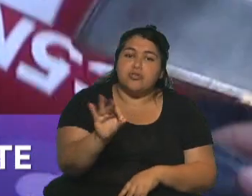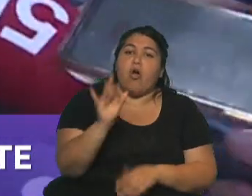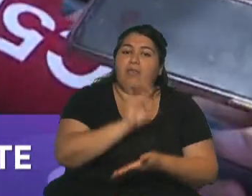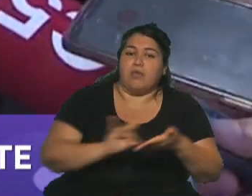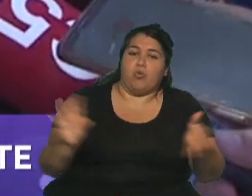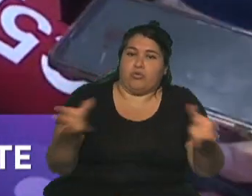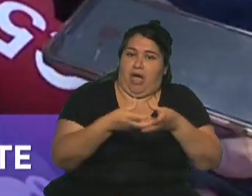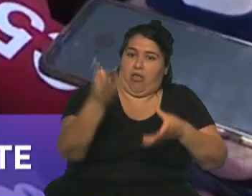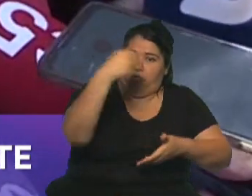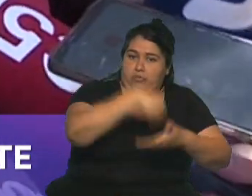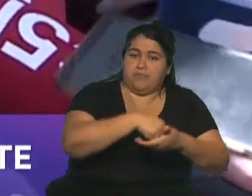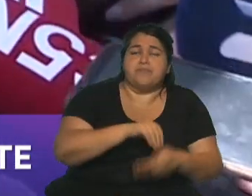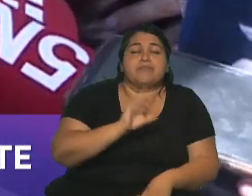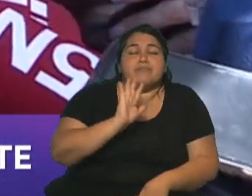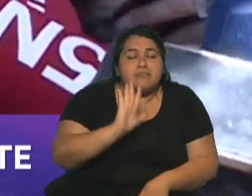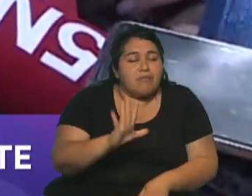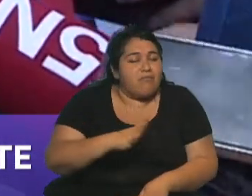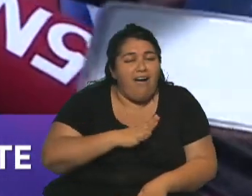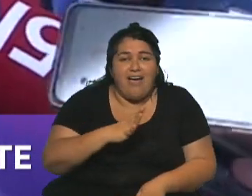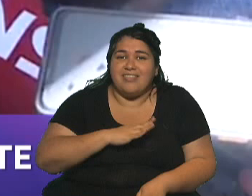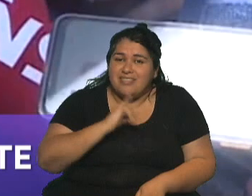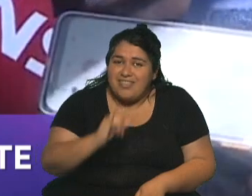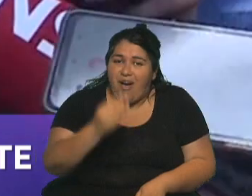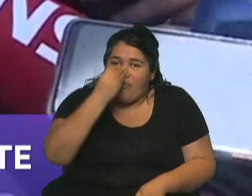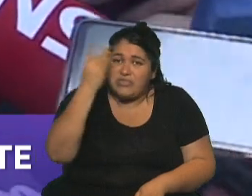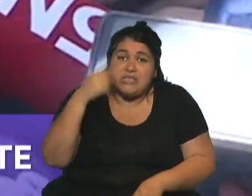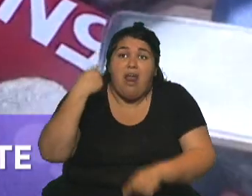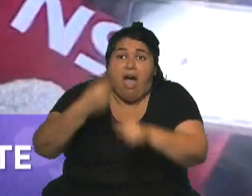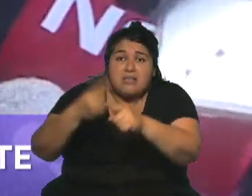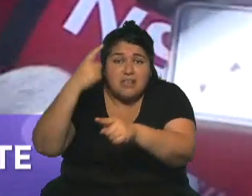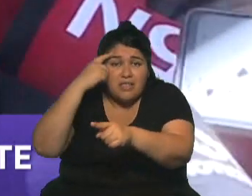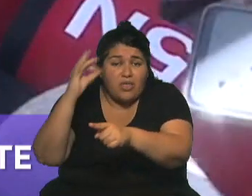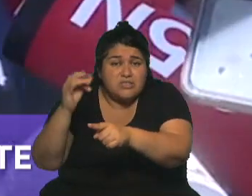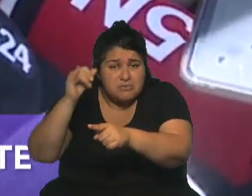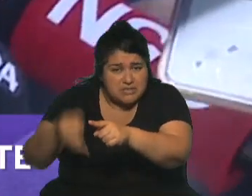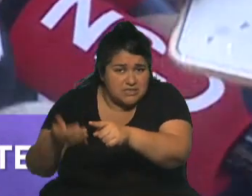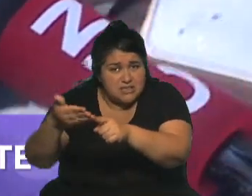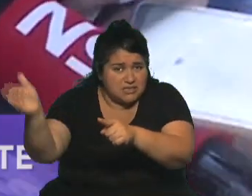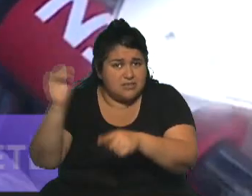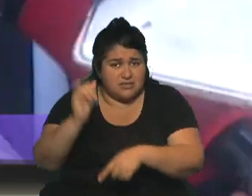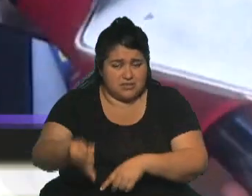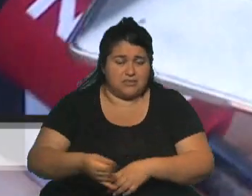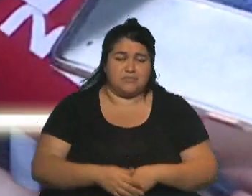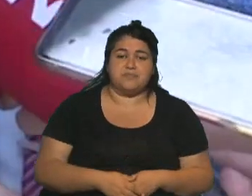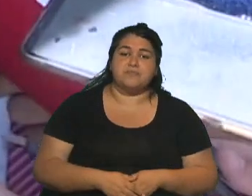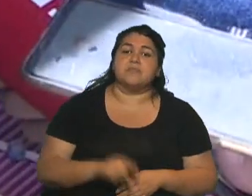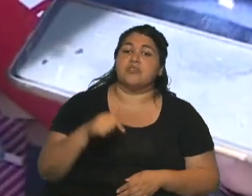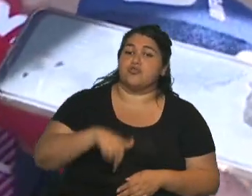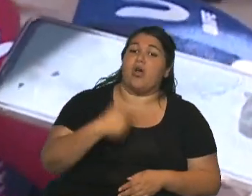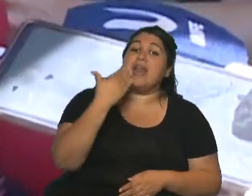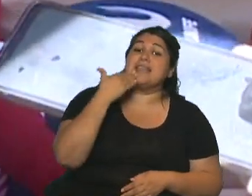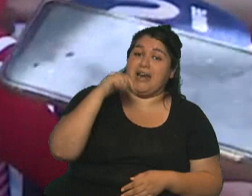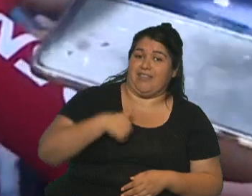diputados no vamos a oficializar a nadie hasta ningún momento Cómo sigue la tarde Hay llamados programados yo a la tarde me voy a